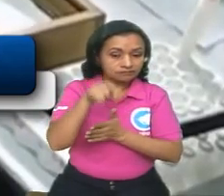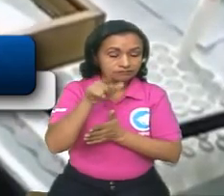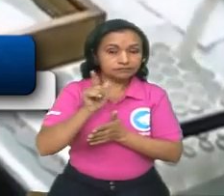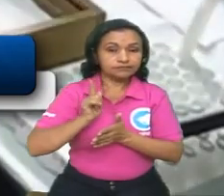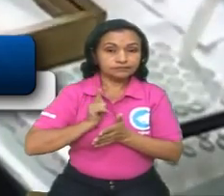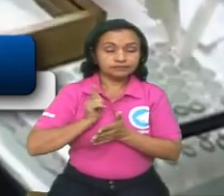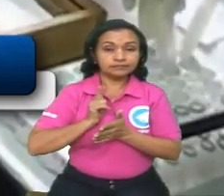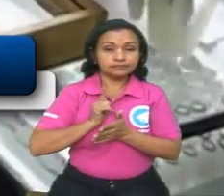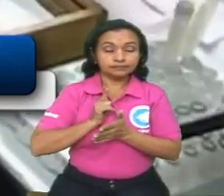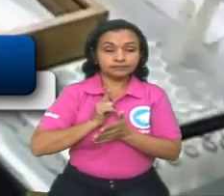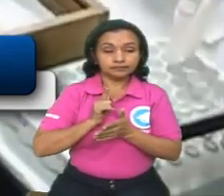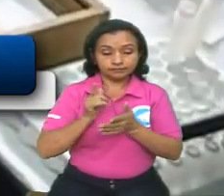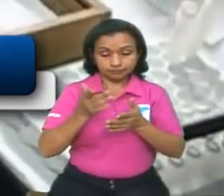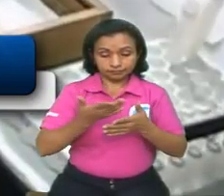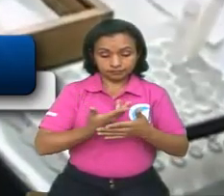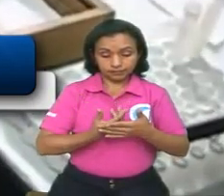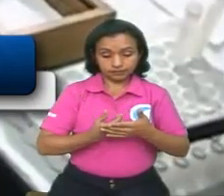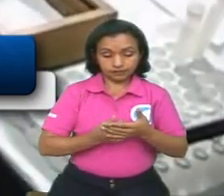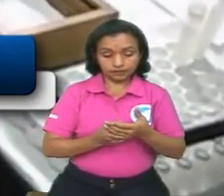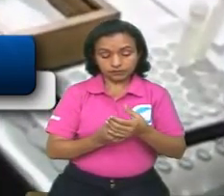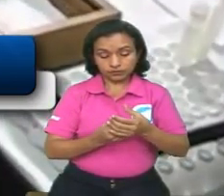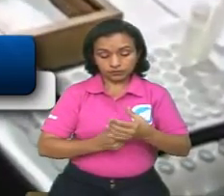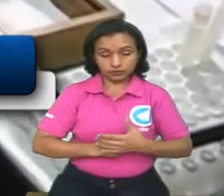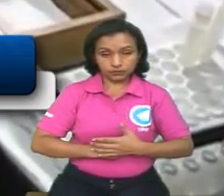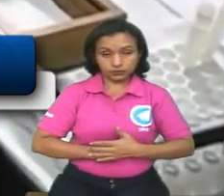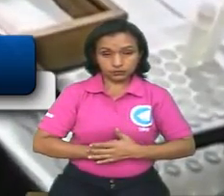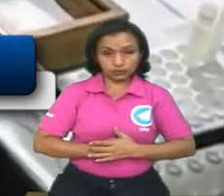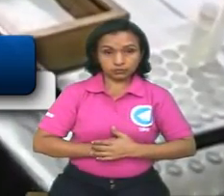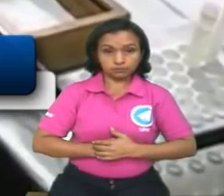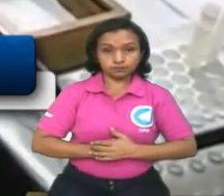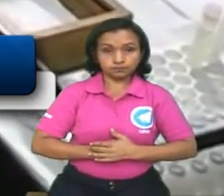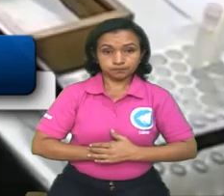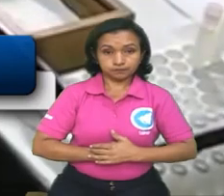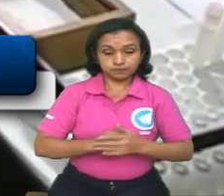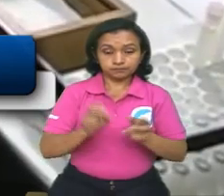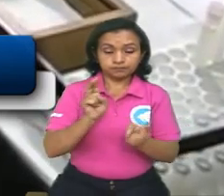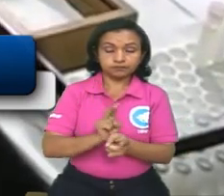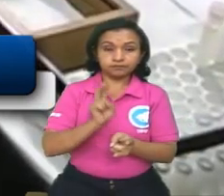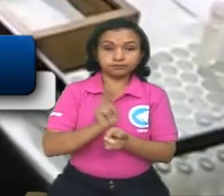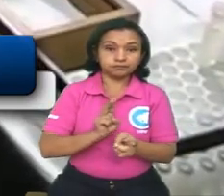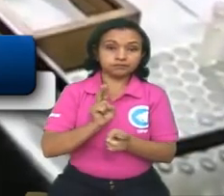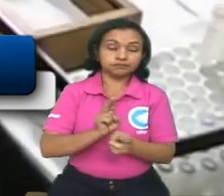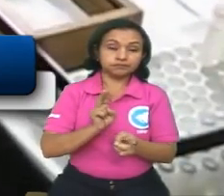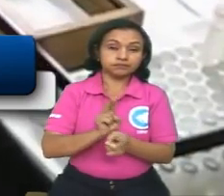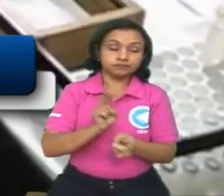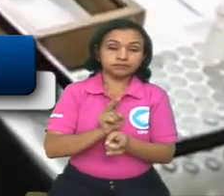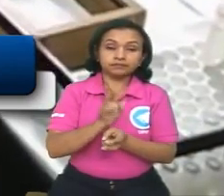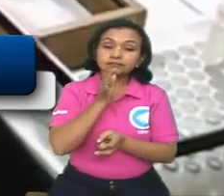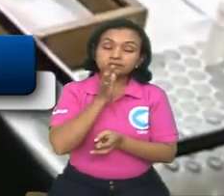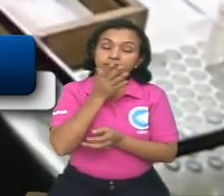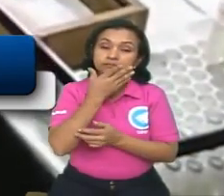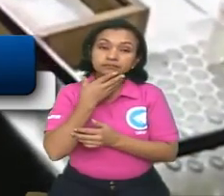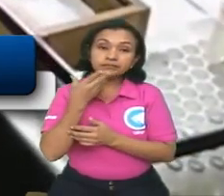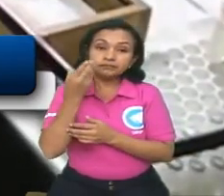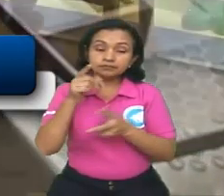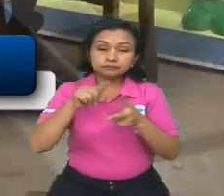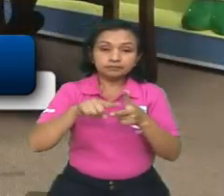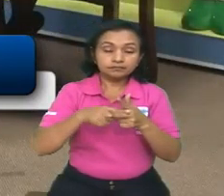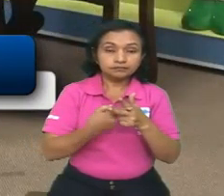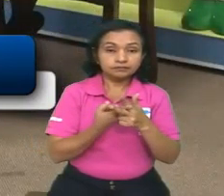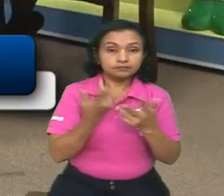quedan en el cérvix. Hay pacientes que si tienen vida sexual activa temprana, hay pacientes que inician,